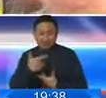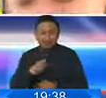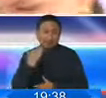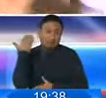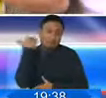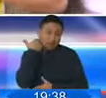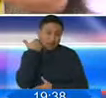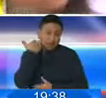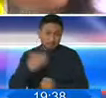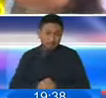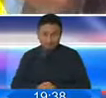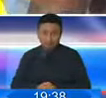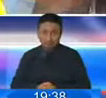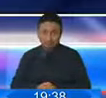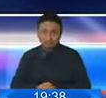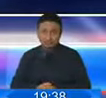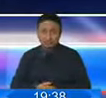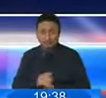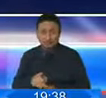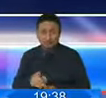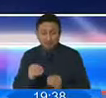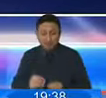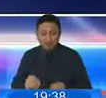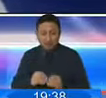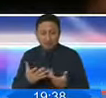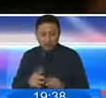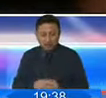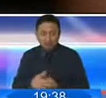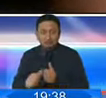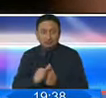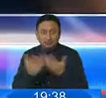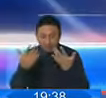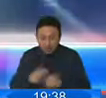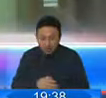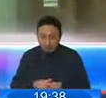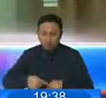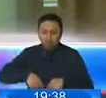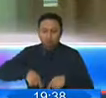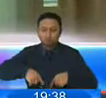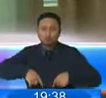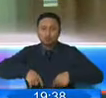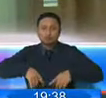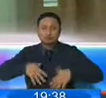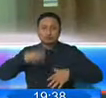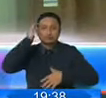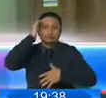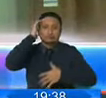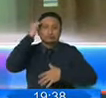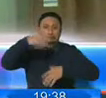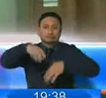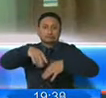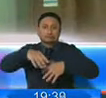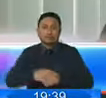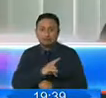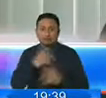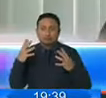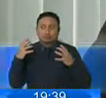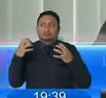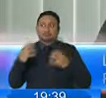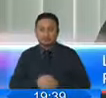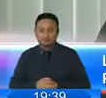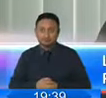supletorio, tienen un poco más de nerviosismo, más preocupación, se cagan de estrés.